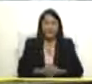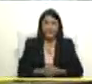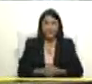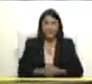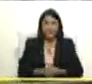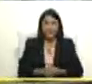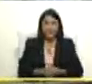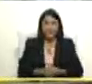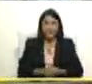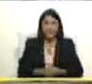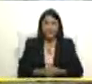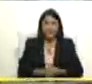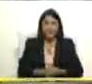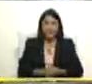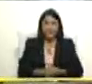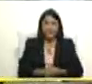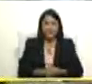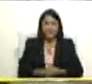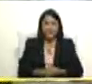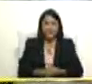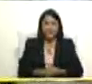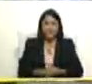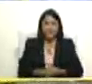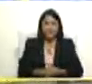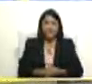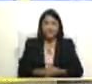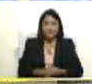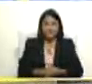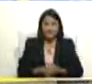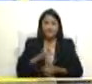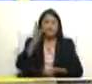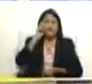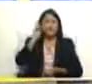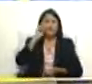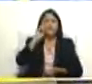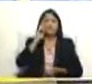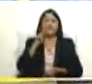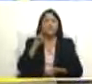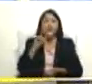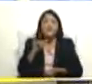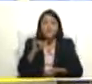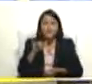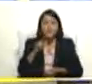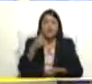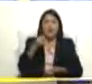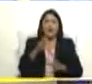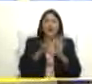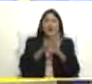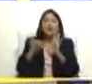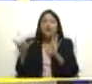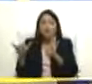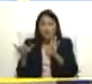Correcto. Es el mismo efecto que causó la constituyente.